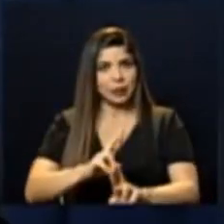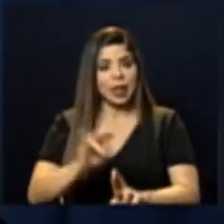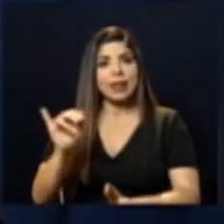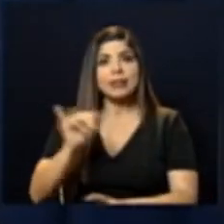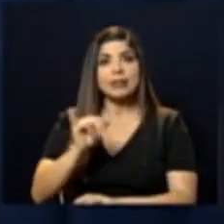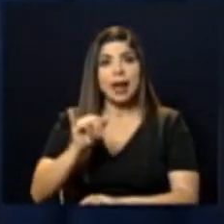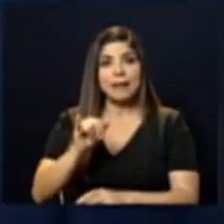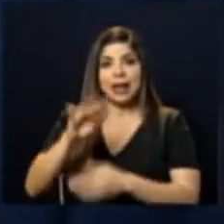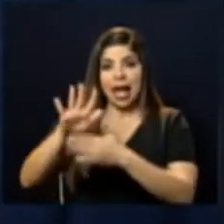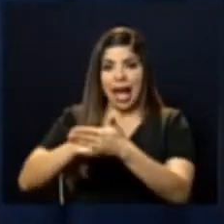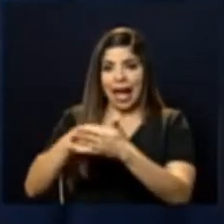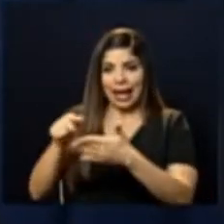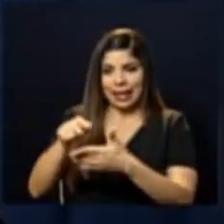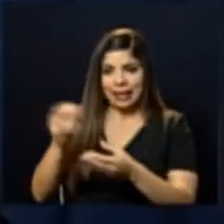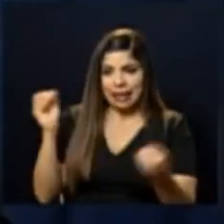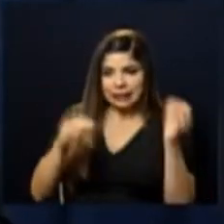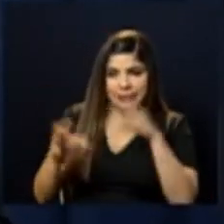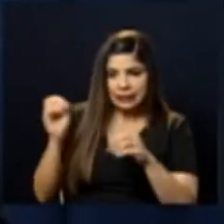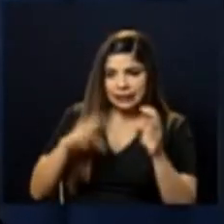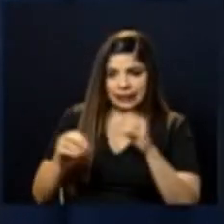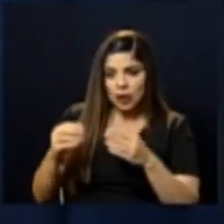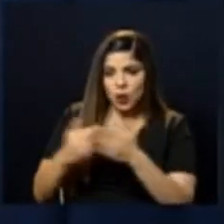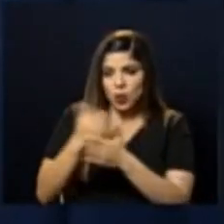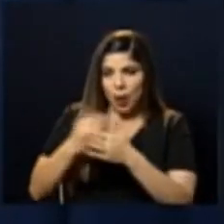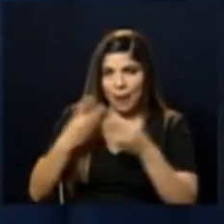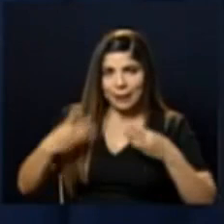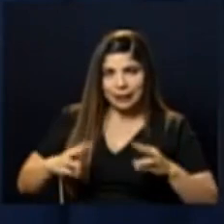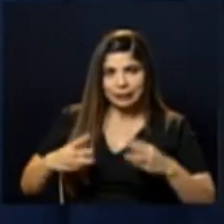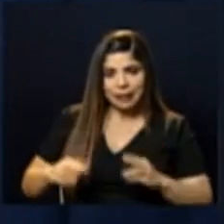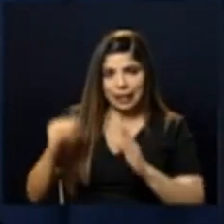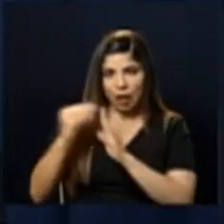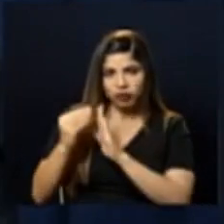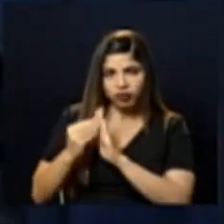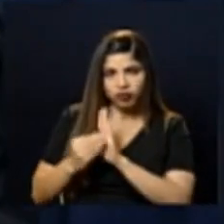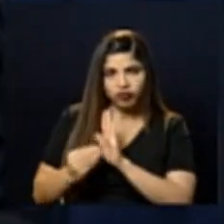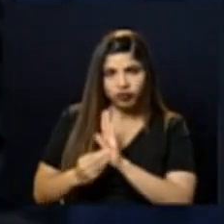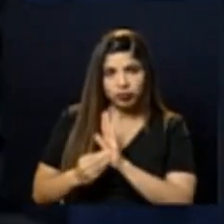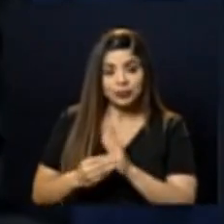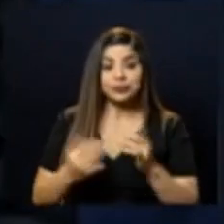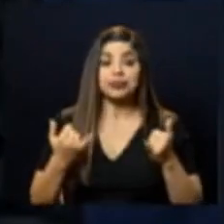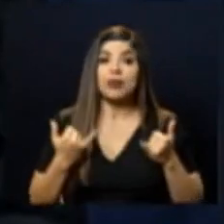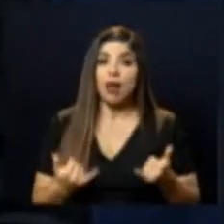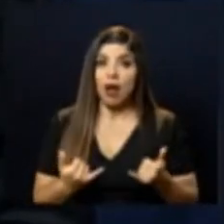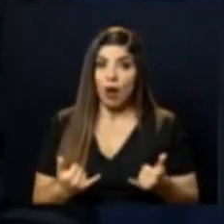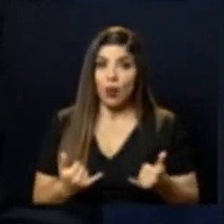nutrir esta agenda con otras medidas. Ahora bien,